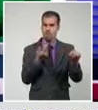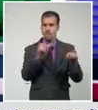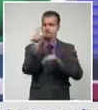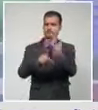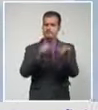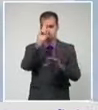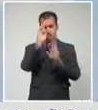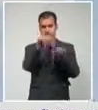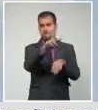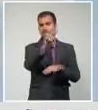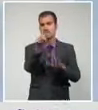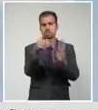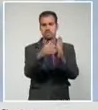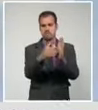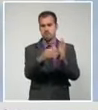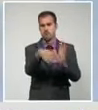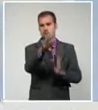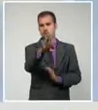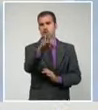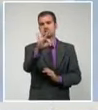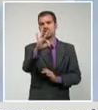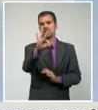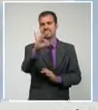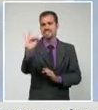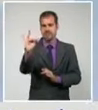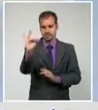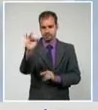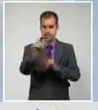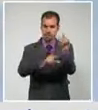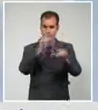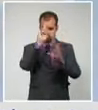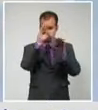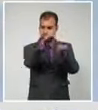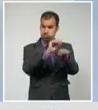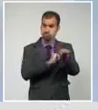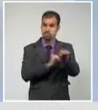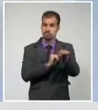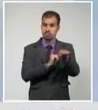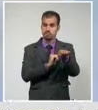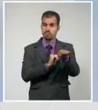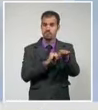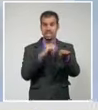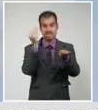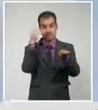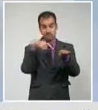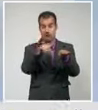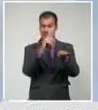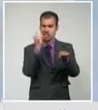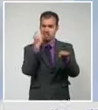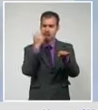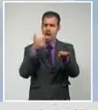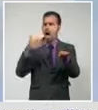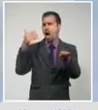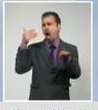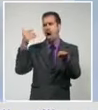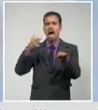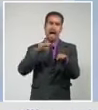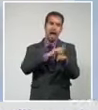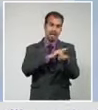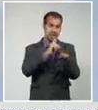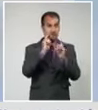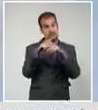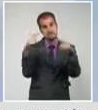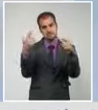21.483 pacientes ingresados, una cifra que si bien es inferior a la que teníamos ayer en